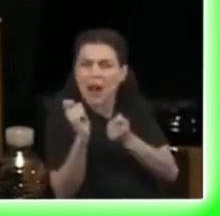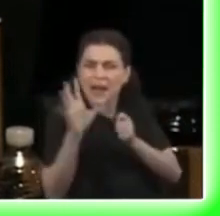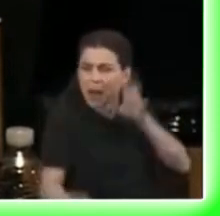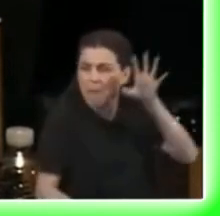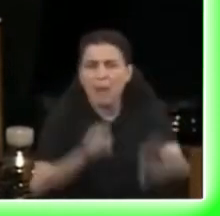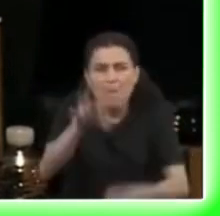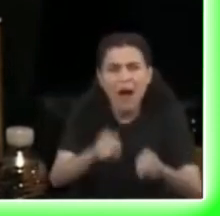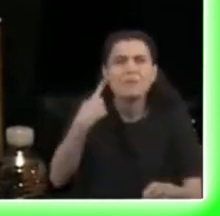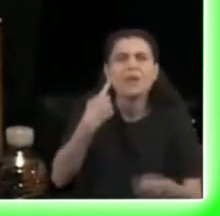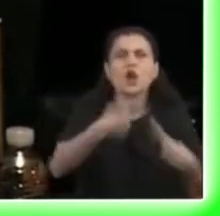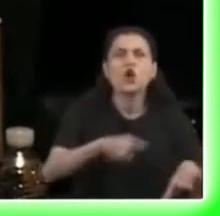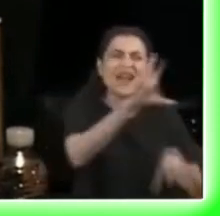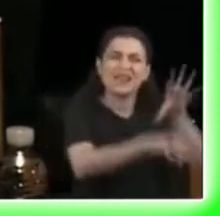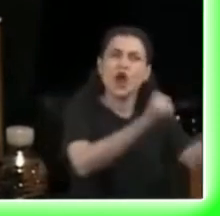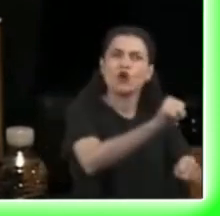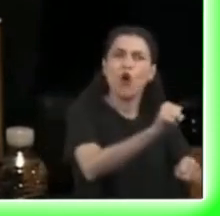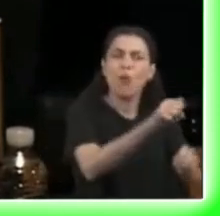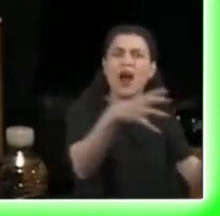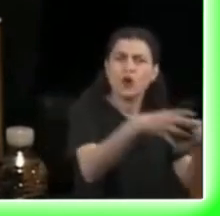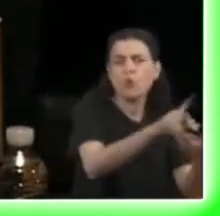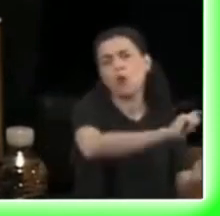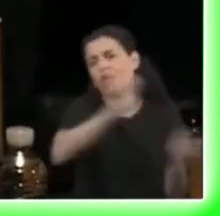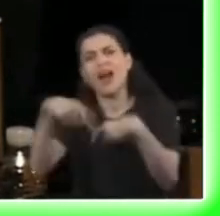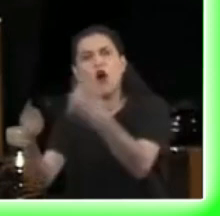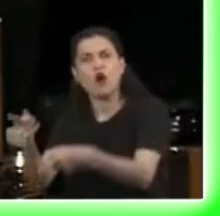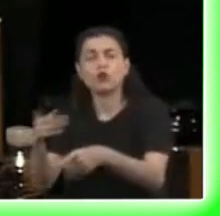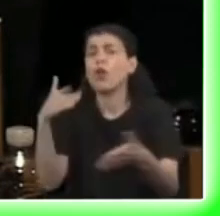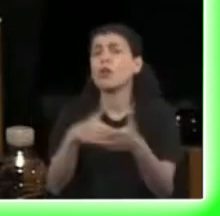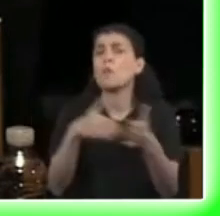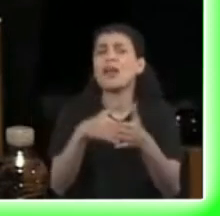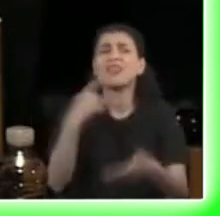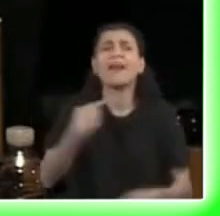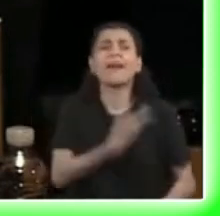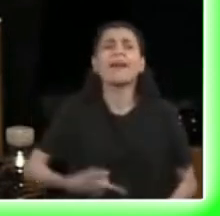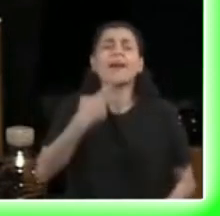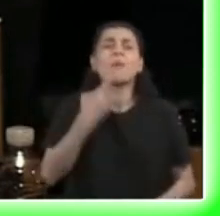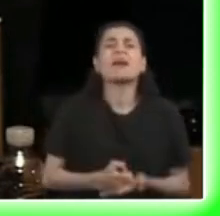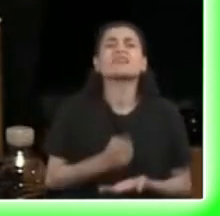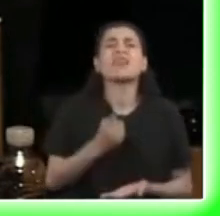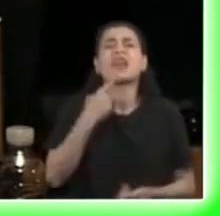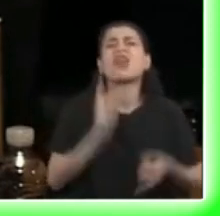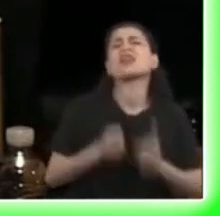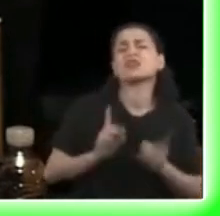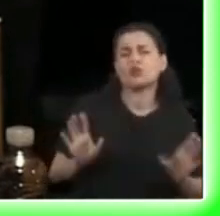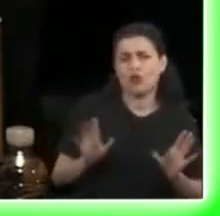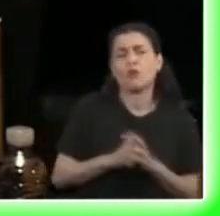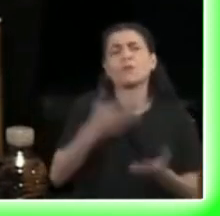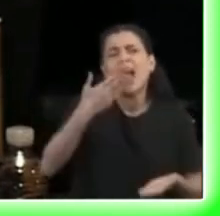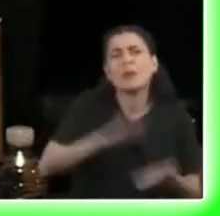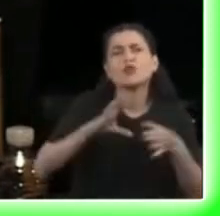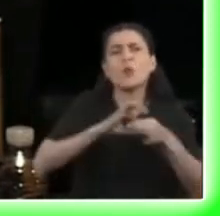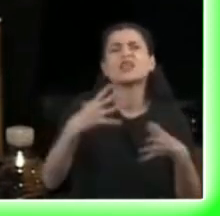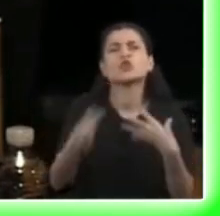para darles a otros, de acuerdo al capricho del burócrata de turno. En nombre de la solidaridad, tuvimos déficit